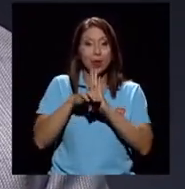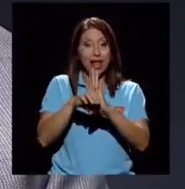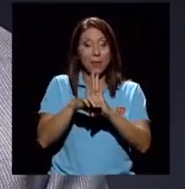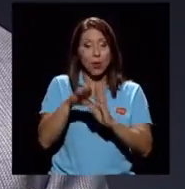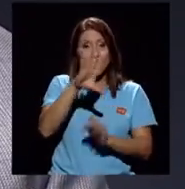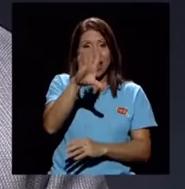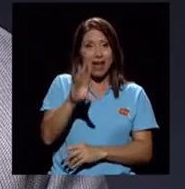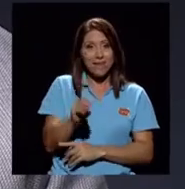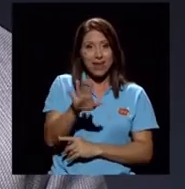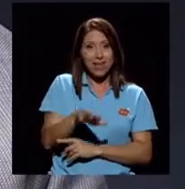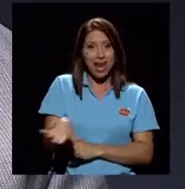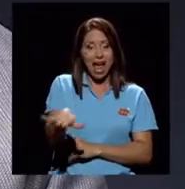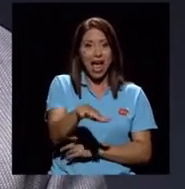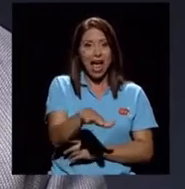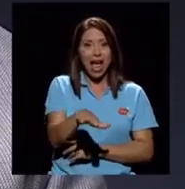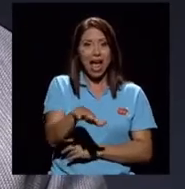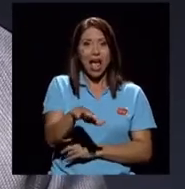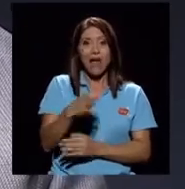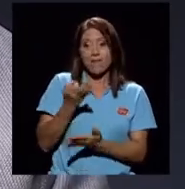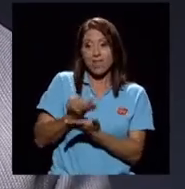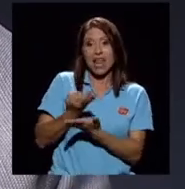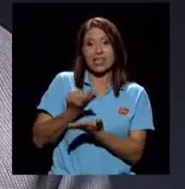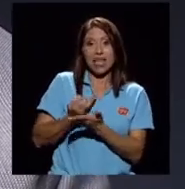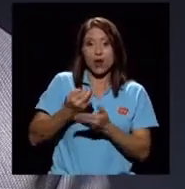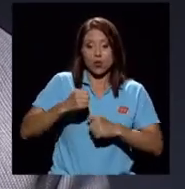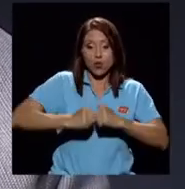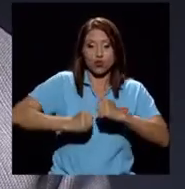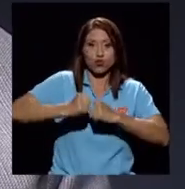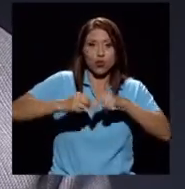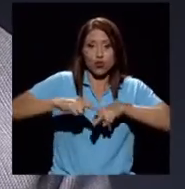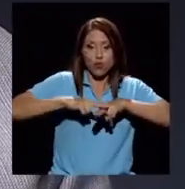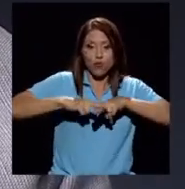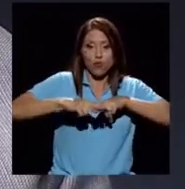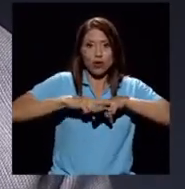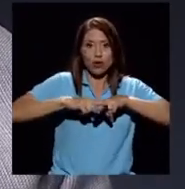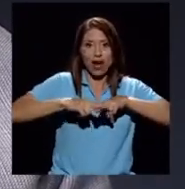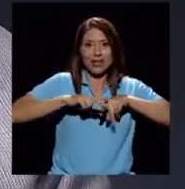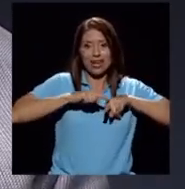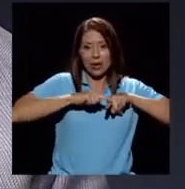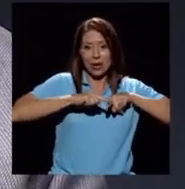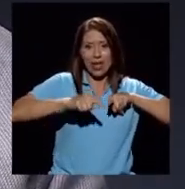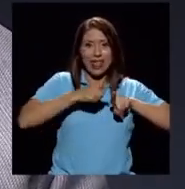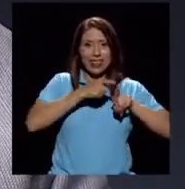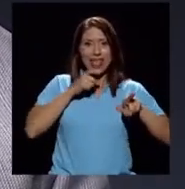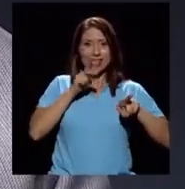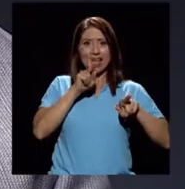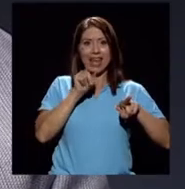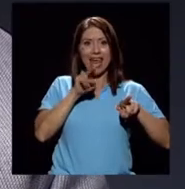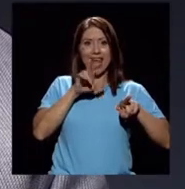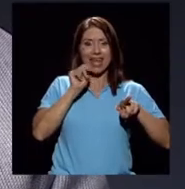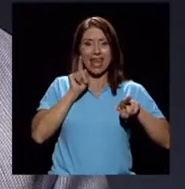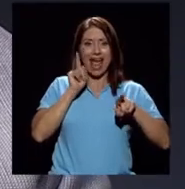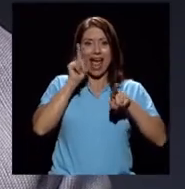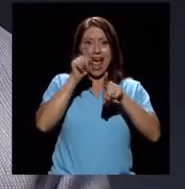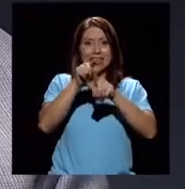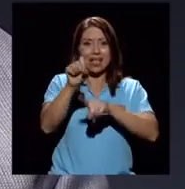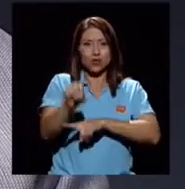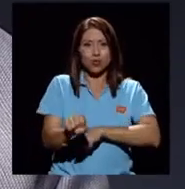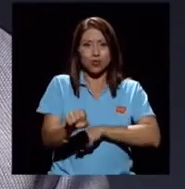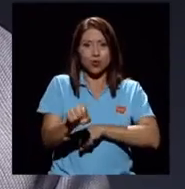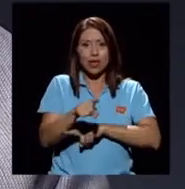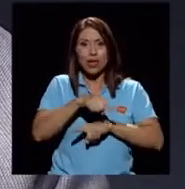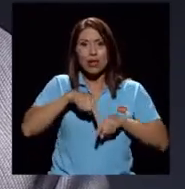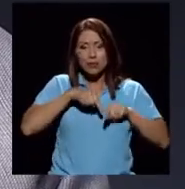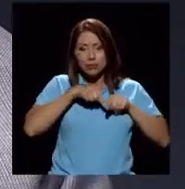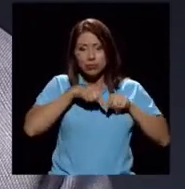financiamiento de refinanciar o perdón a un solo carril de que va de kenia hacia sur de 22 mil 700 kilómetros